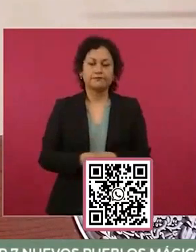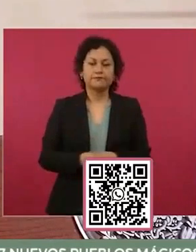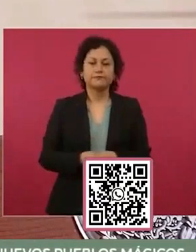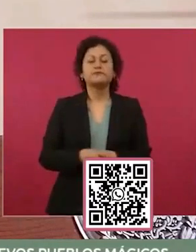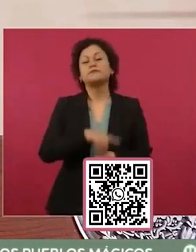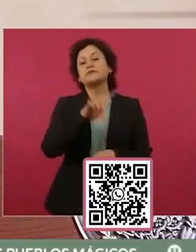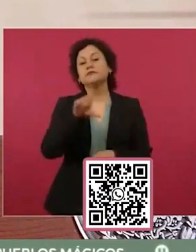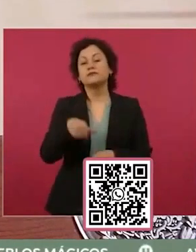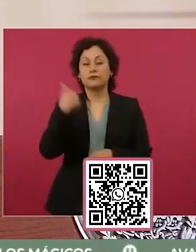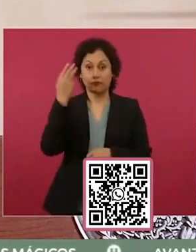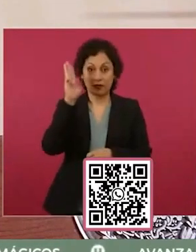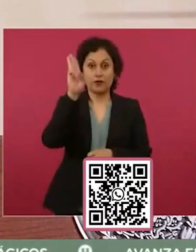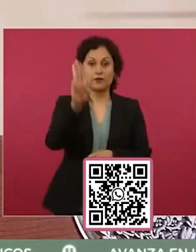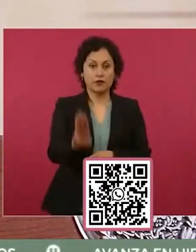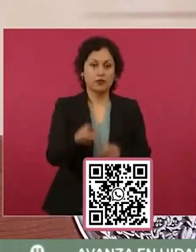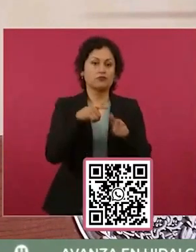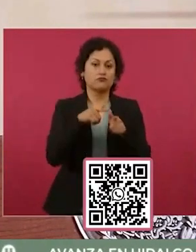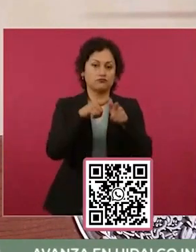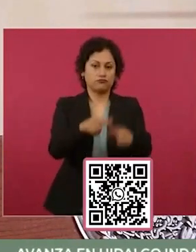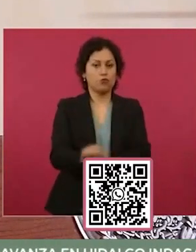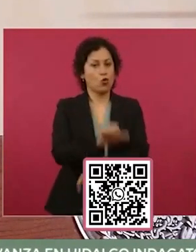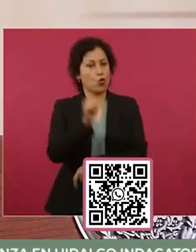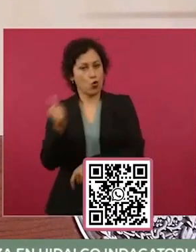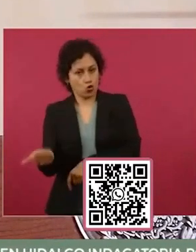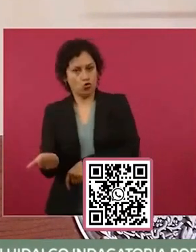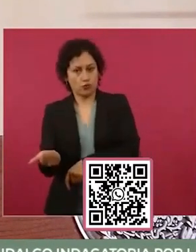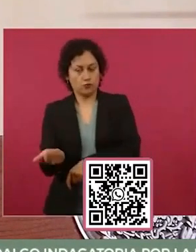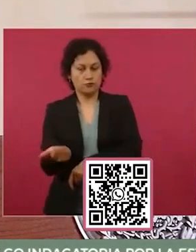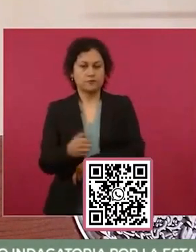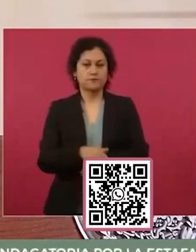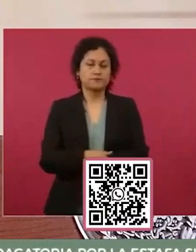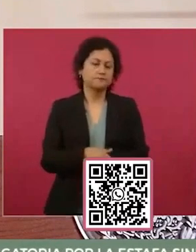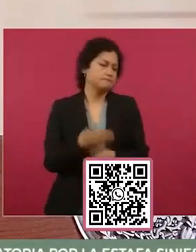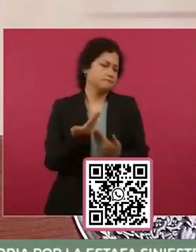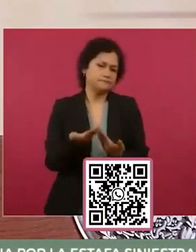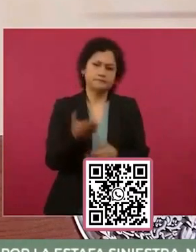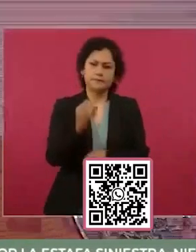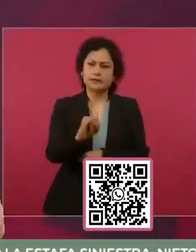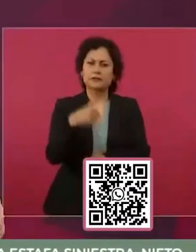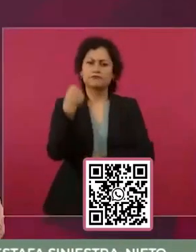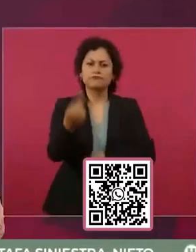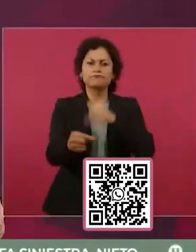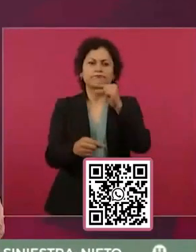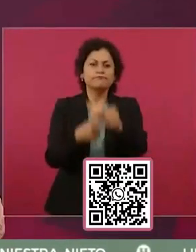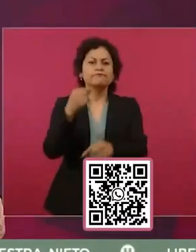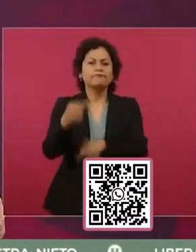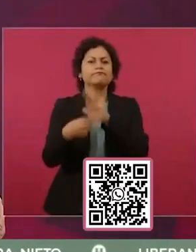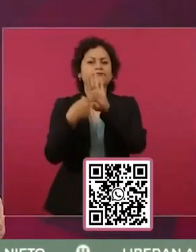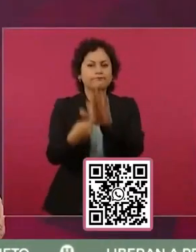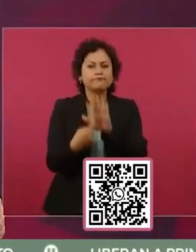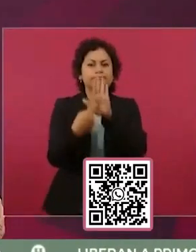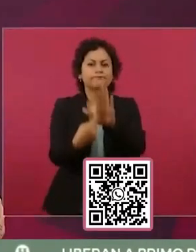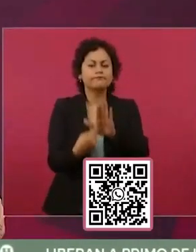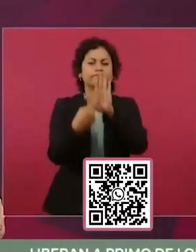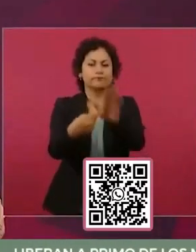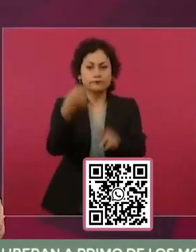que haga el Congreso y no el presidente de la República. Por eso la controversia. Está invadiendo una competencia